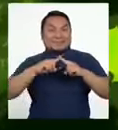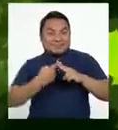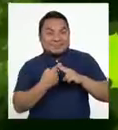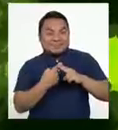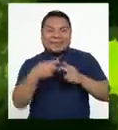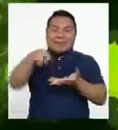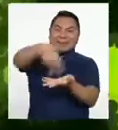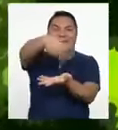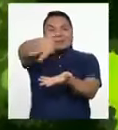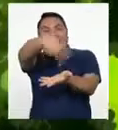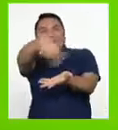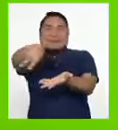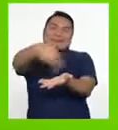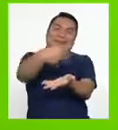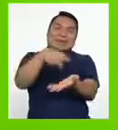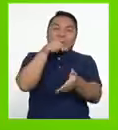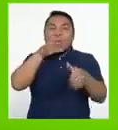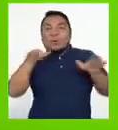bailar!